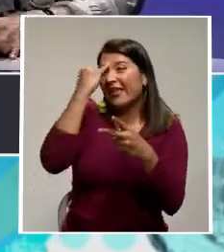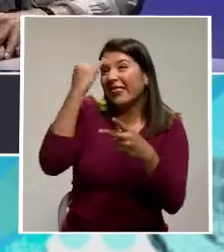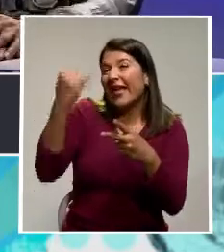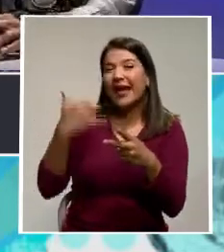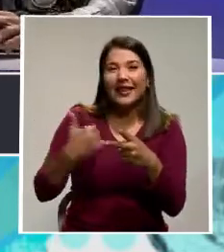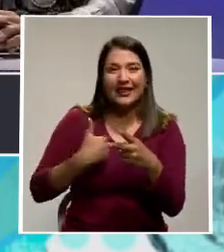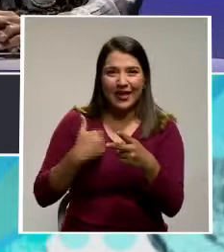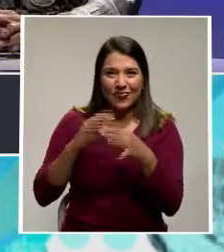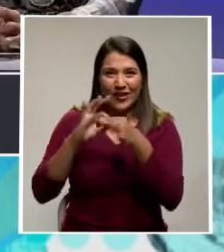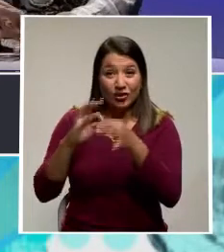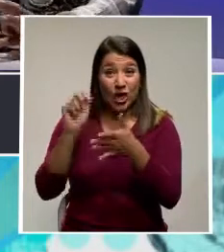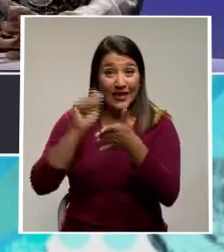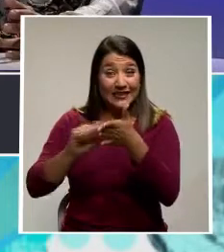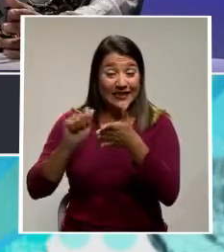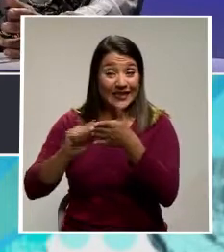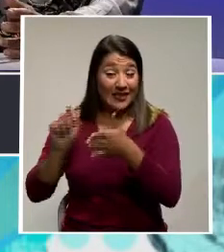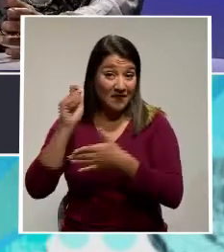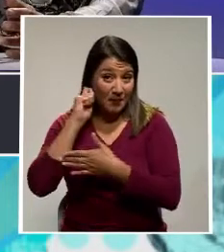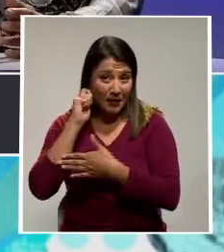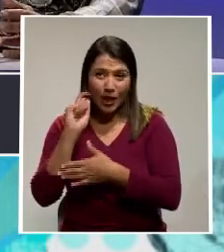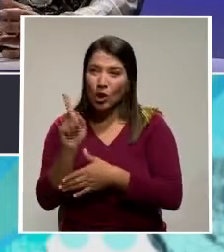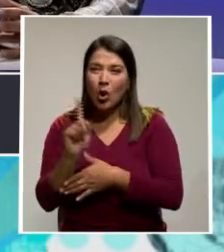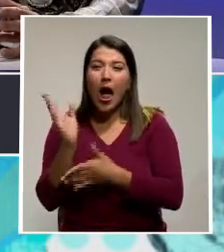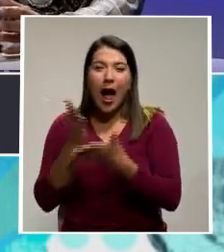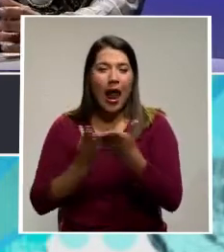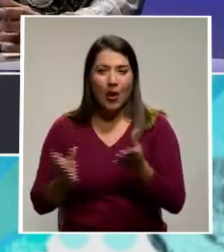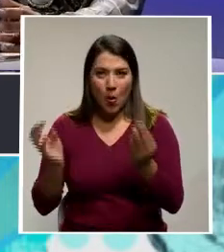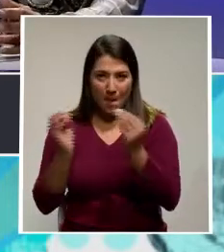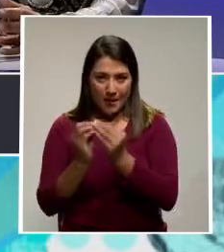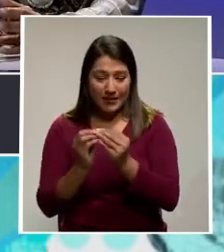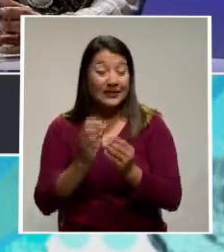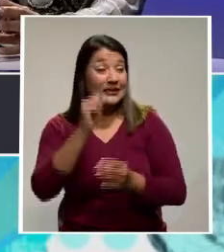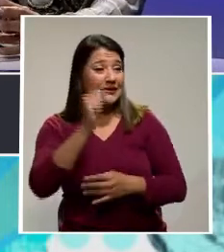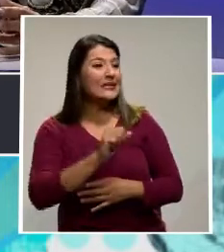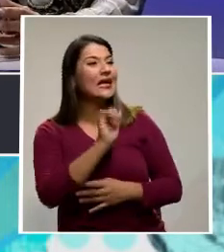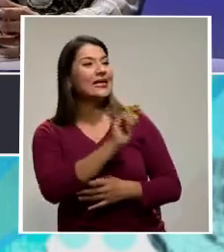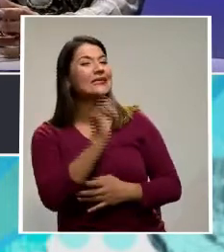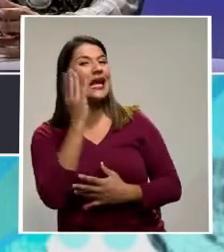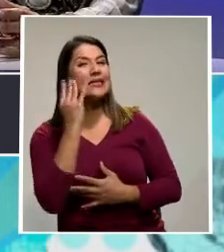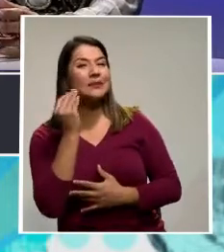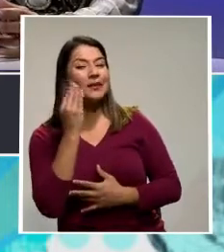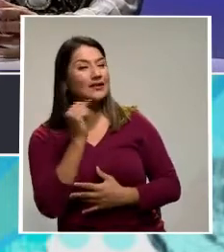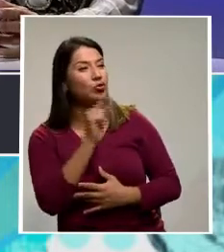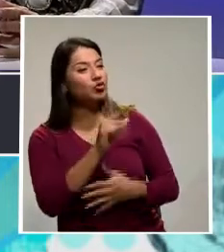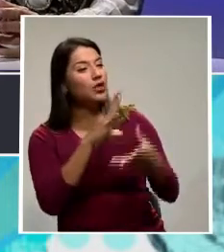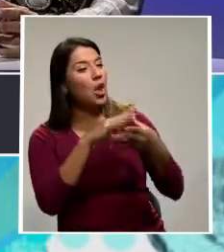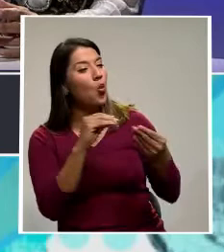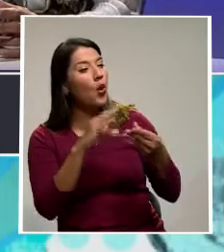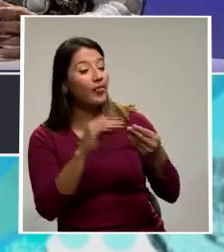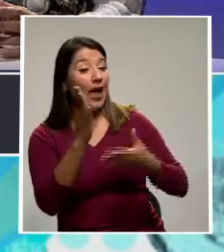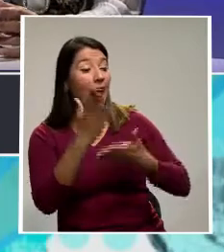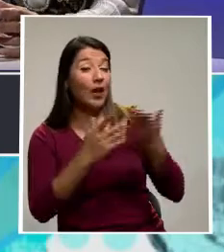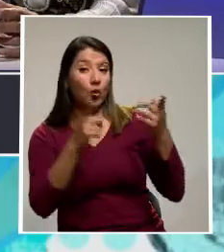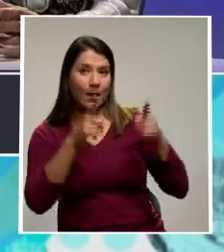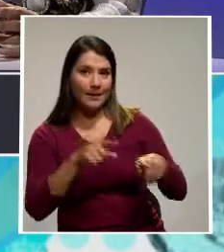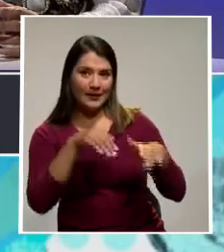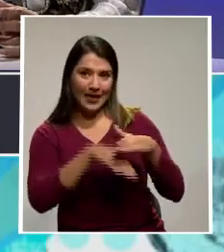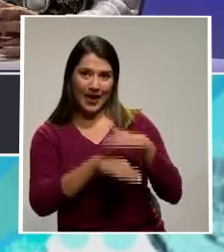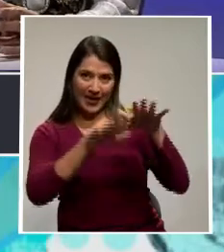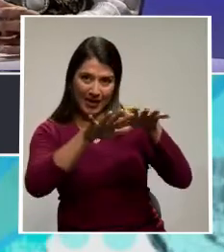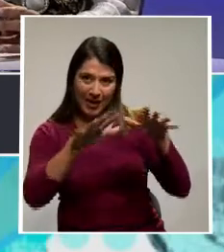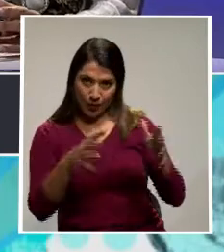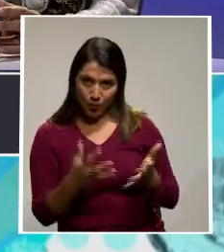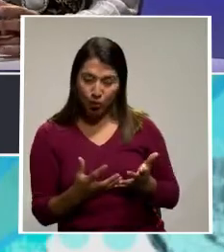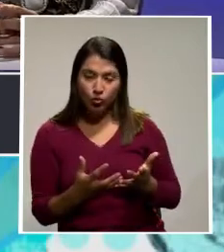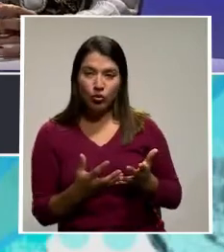en realidad esta experiencia que estás contando es parte de un proceso que estamos viviendo a nivel mundial, global, en